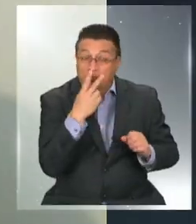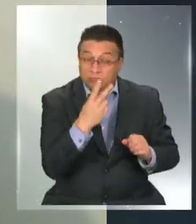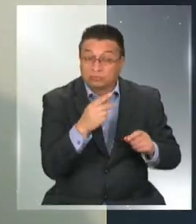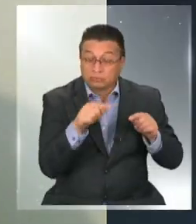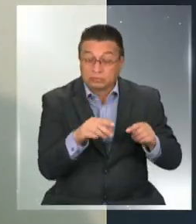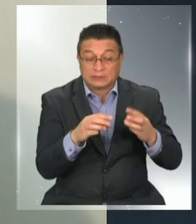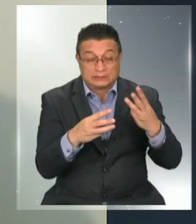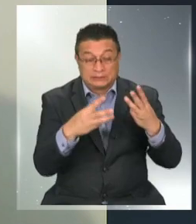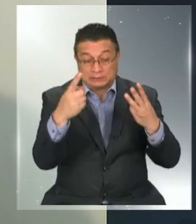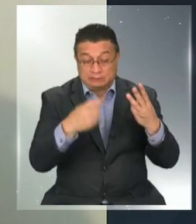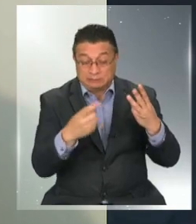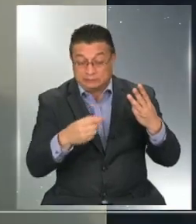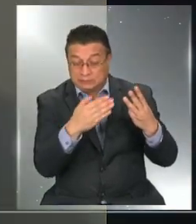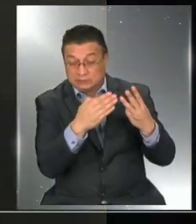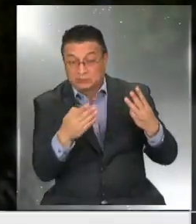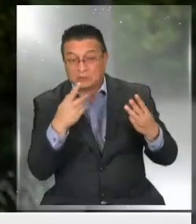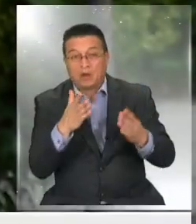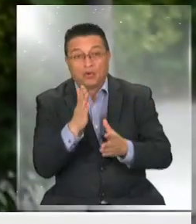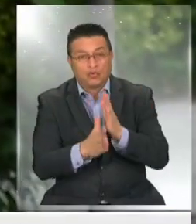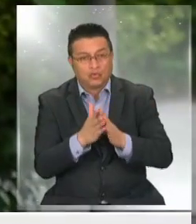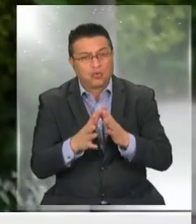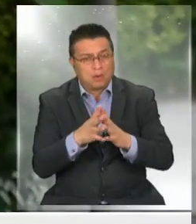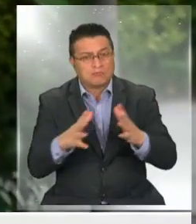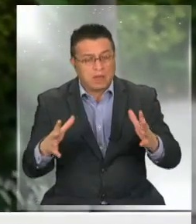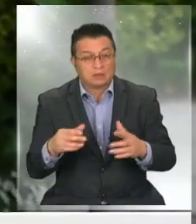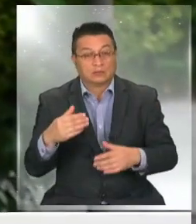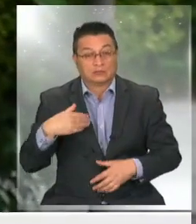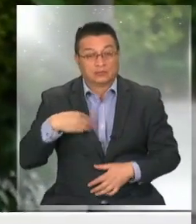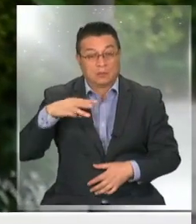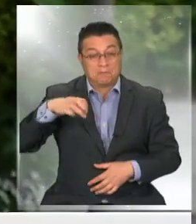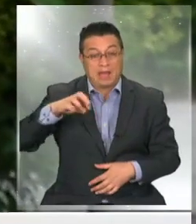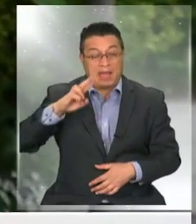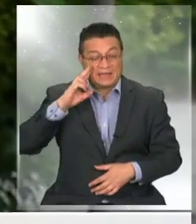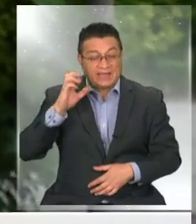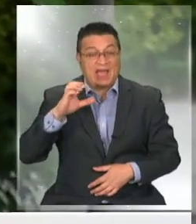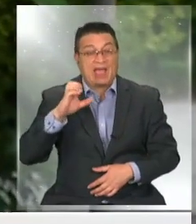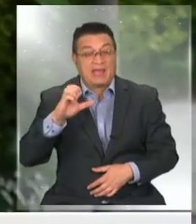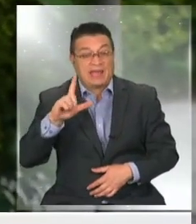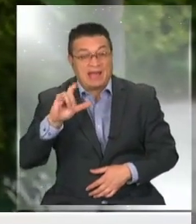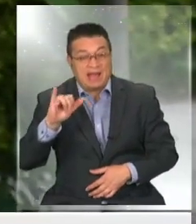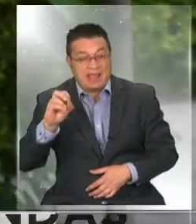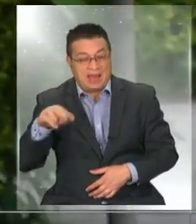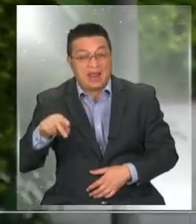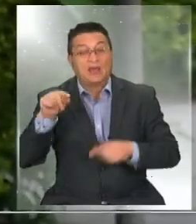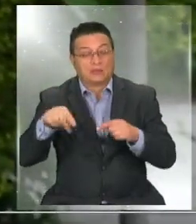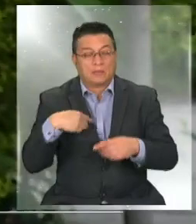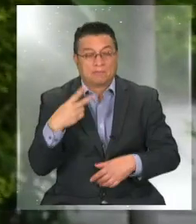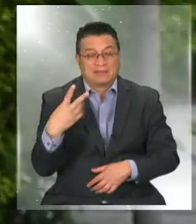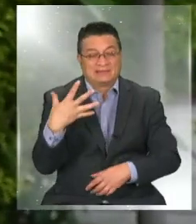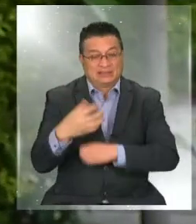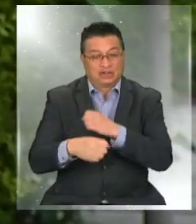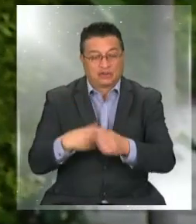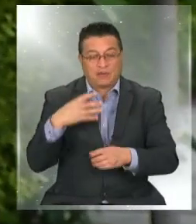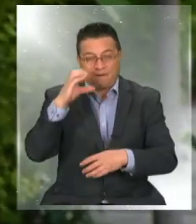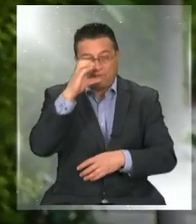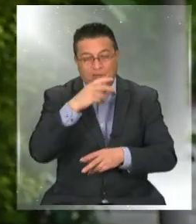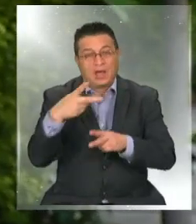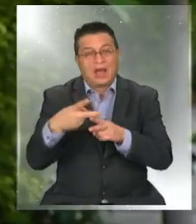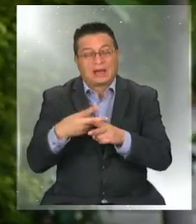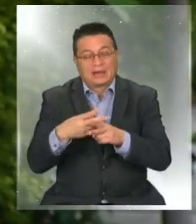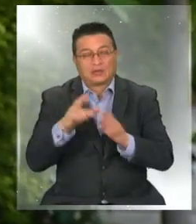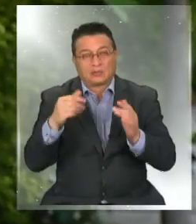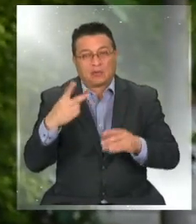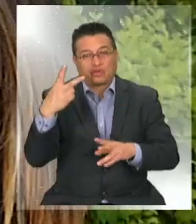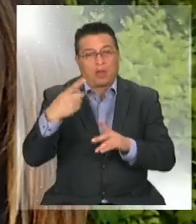tercer trimestre un aumento en la velocidad del arriendo. Mi nombre es Mari Paula Villasmil, tengo 25 años y estoy buscando un departamento aproximadamente